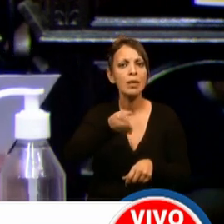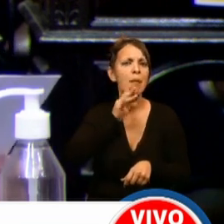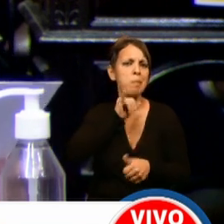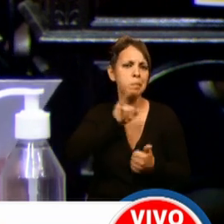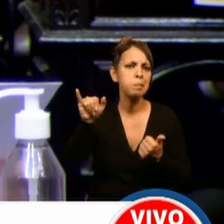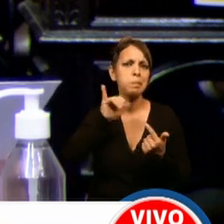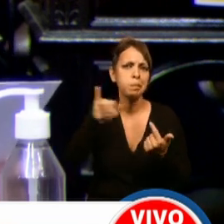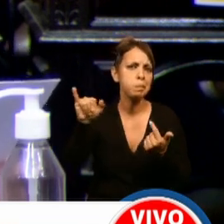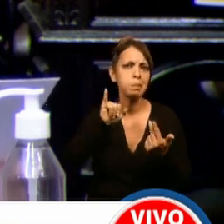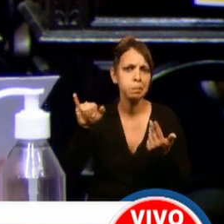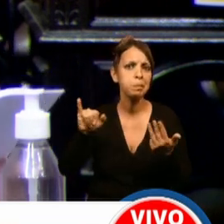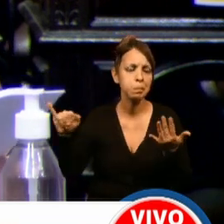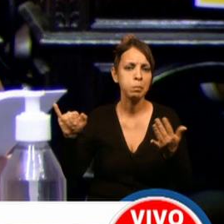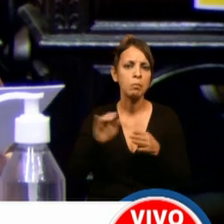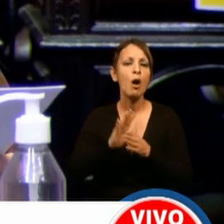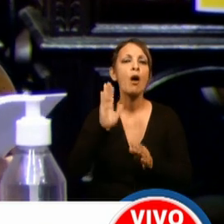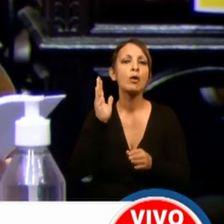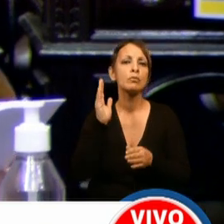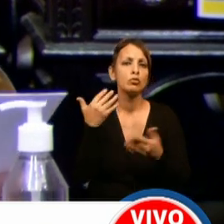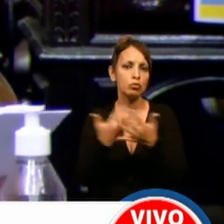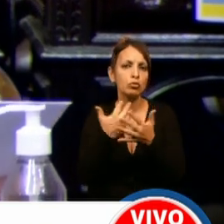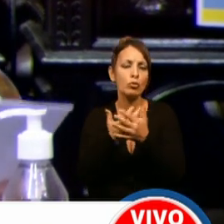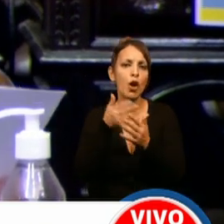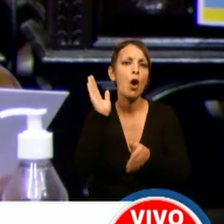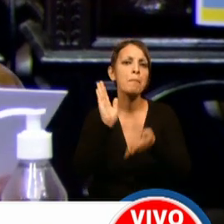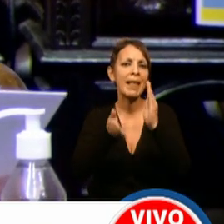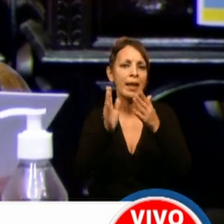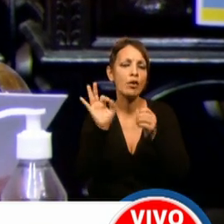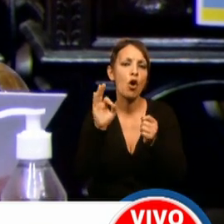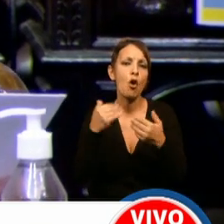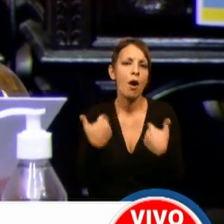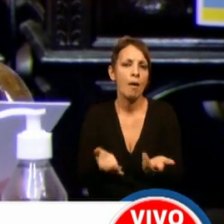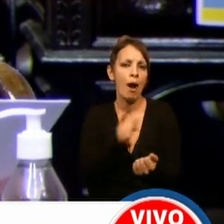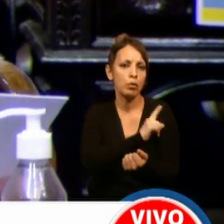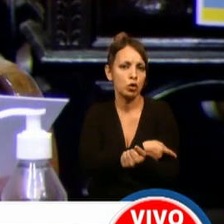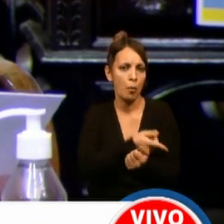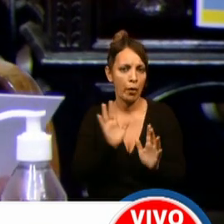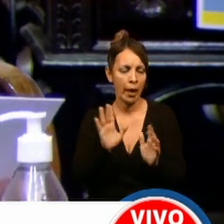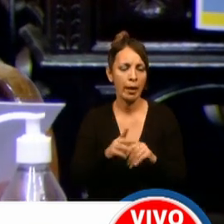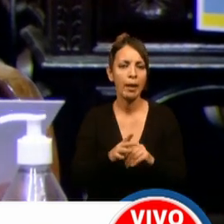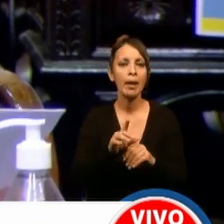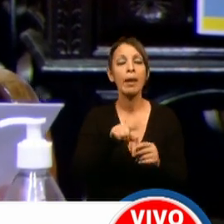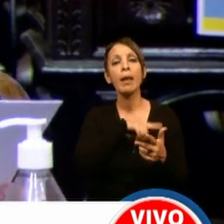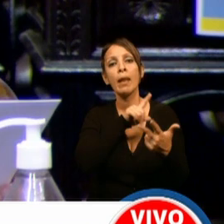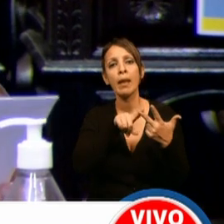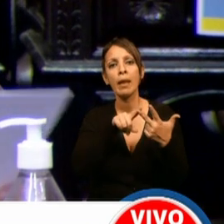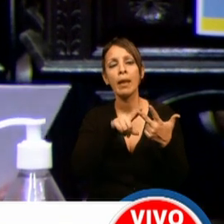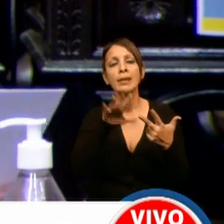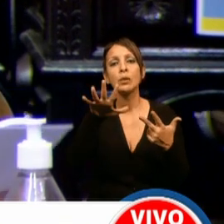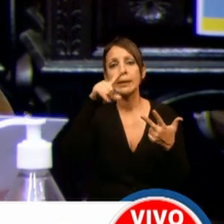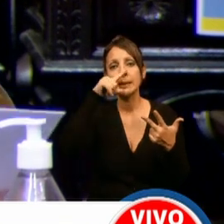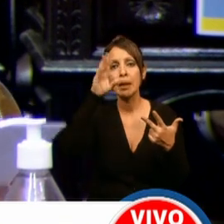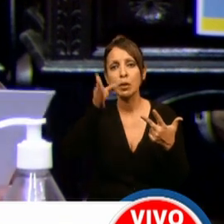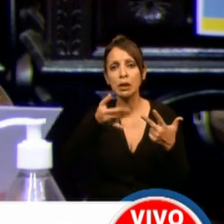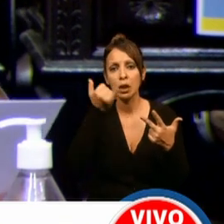y sufrió maltratos y abuso de poder y otros 50 el port y 7 por ciento